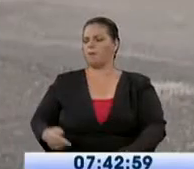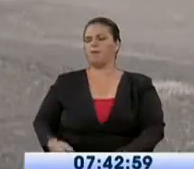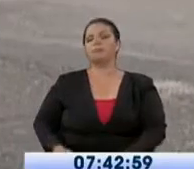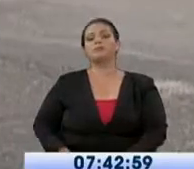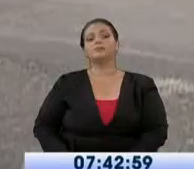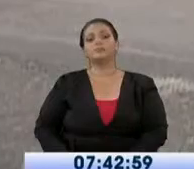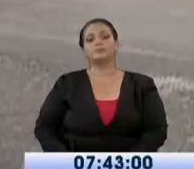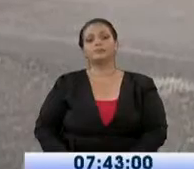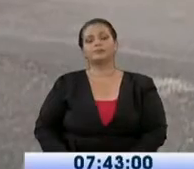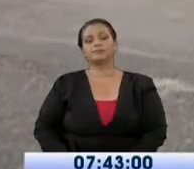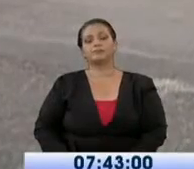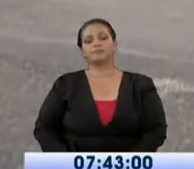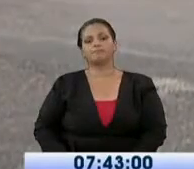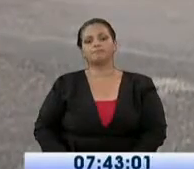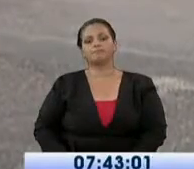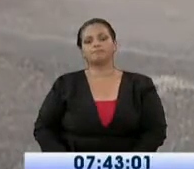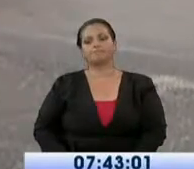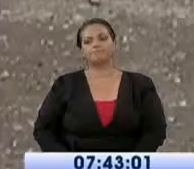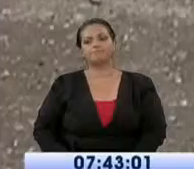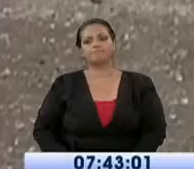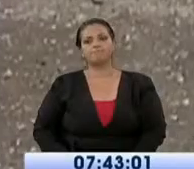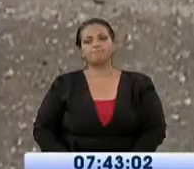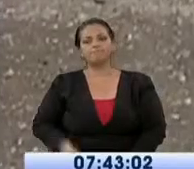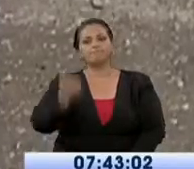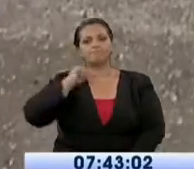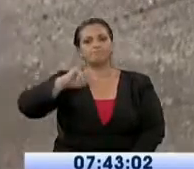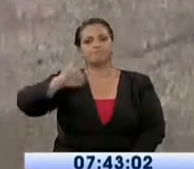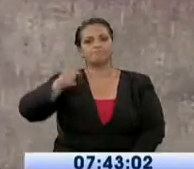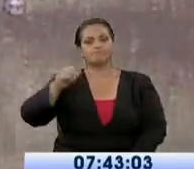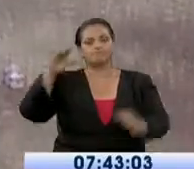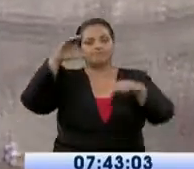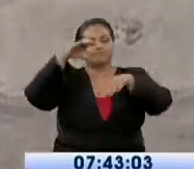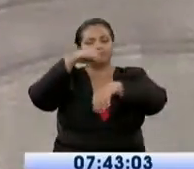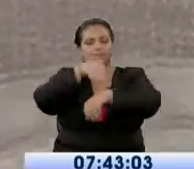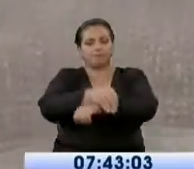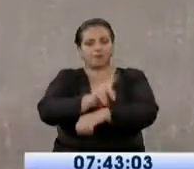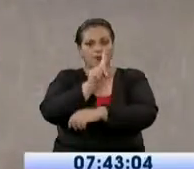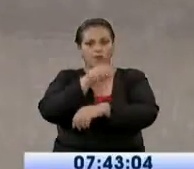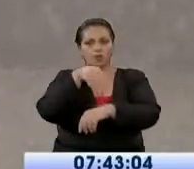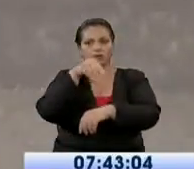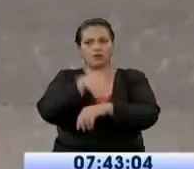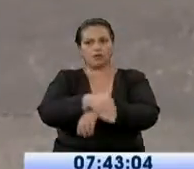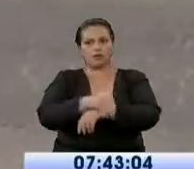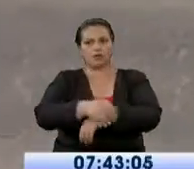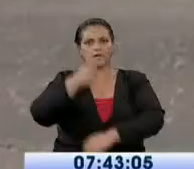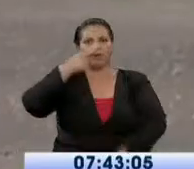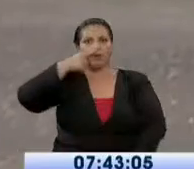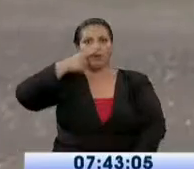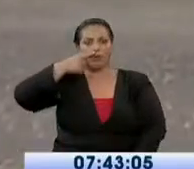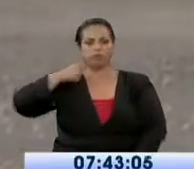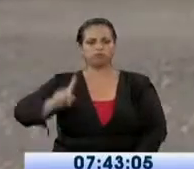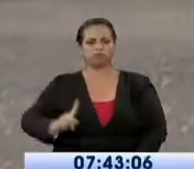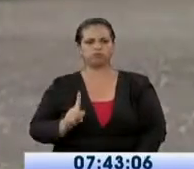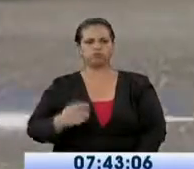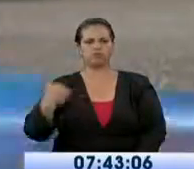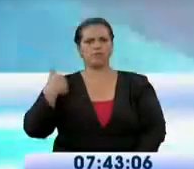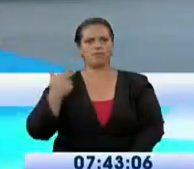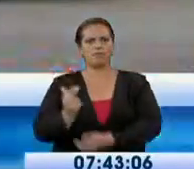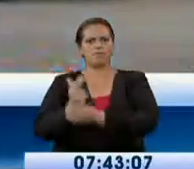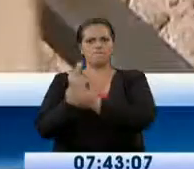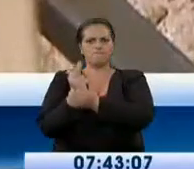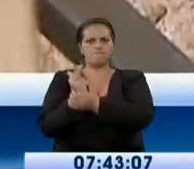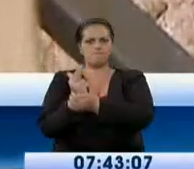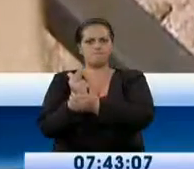Ocurrió alrededor de las 13 horas de este jueves, cuando un tipo armado intentó asaltar a los comensales de este pequeño restaurante, pero